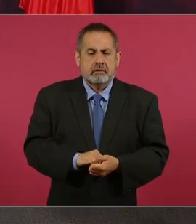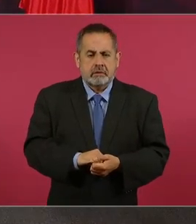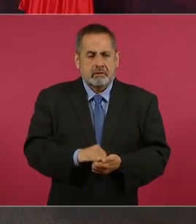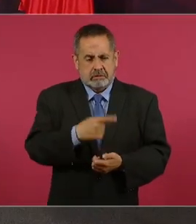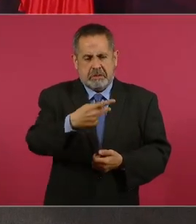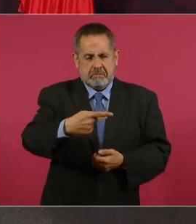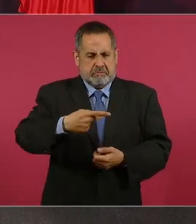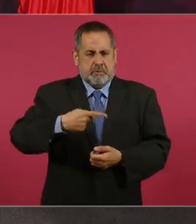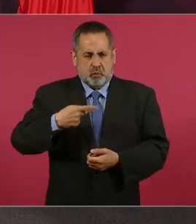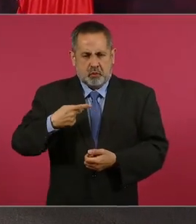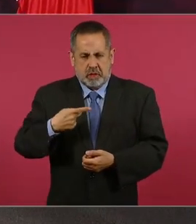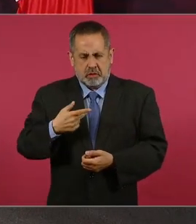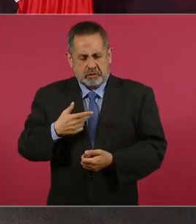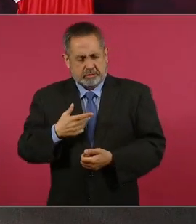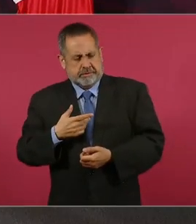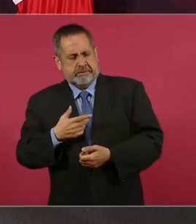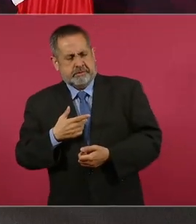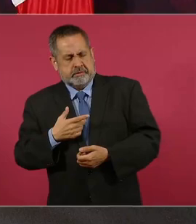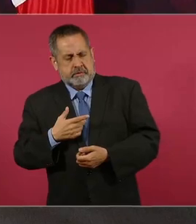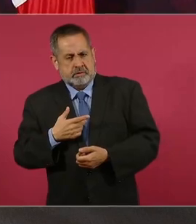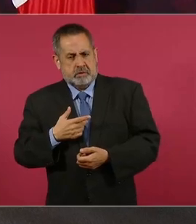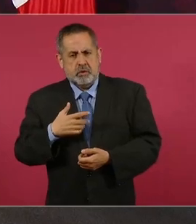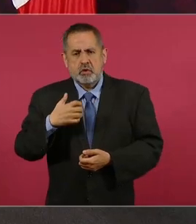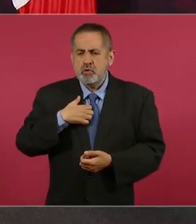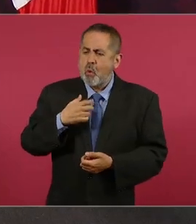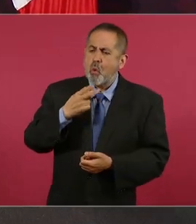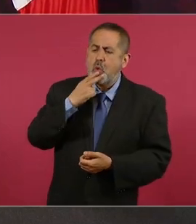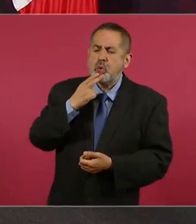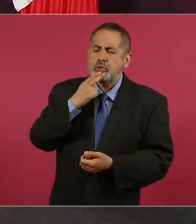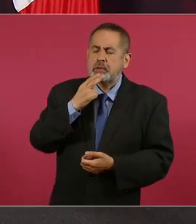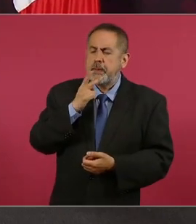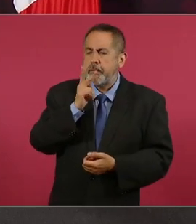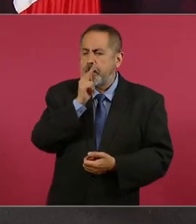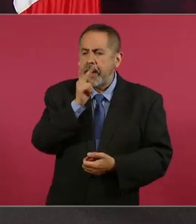Cuestionó porque usé una